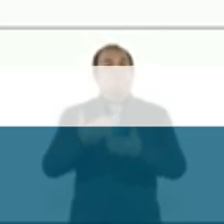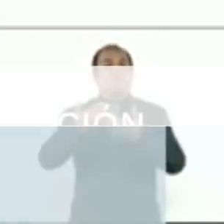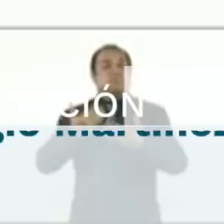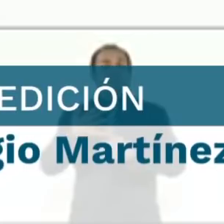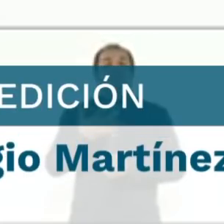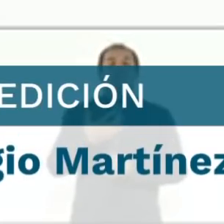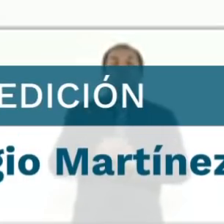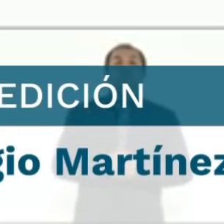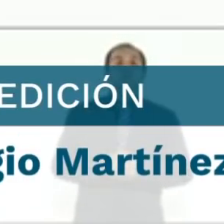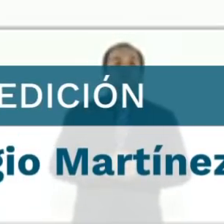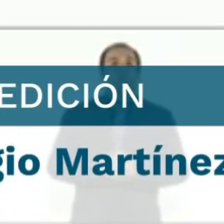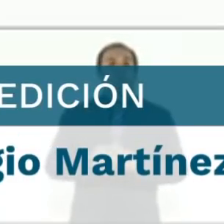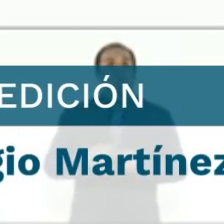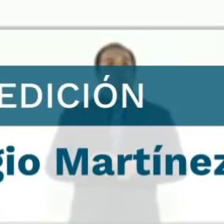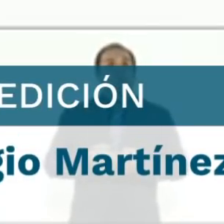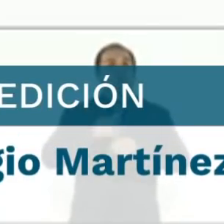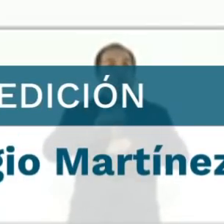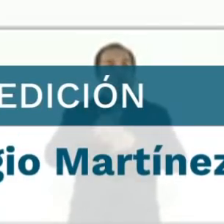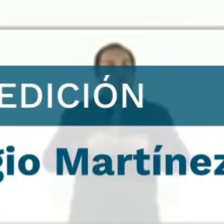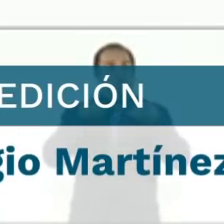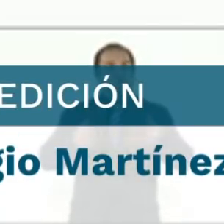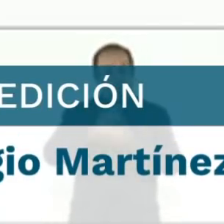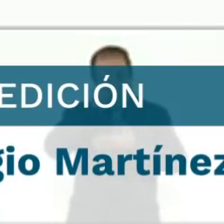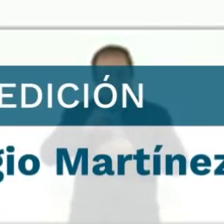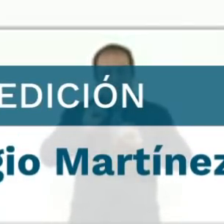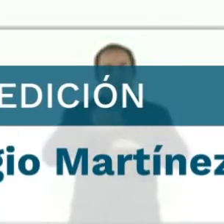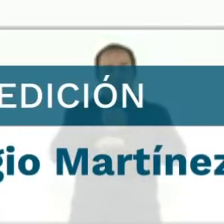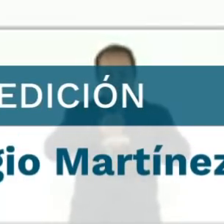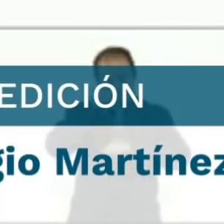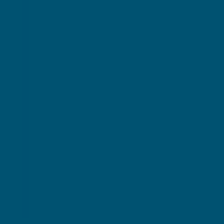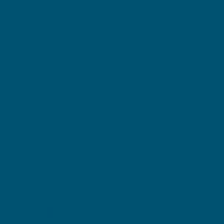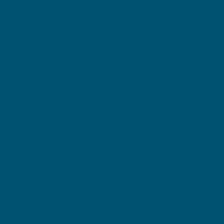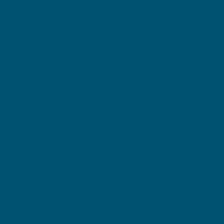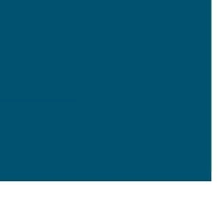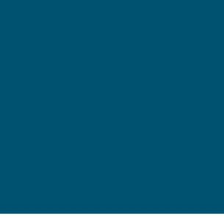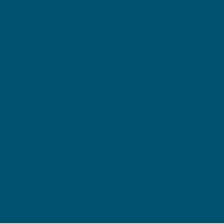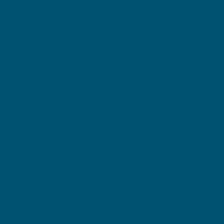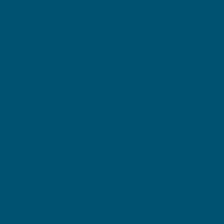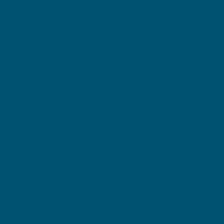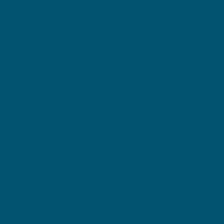mínimos históricos tanto en la ciudad médico como en la zona metropolitana del valle de méxico y hospitalizados por kobe 19